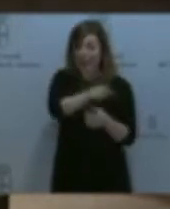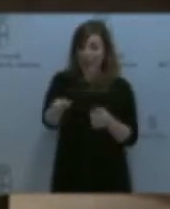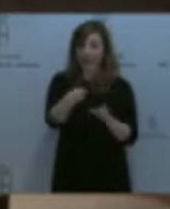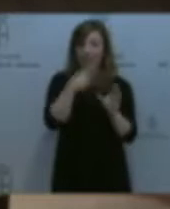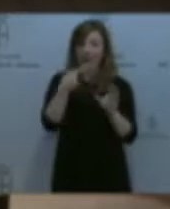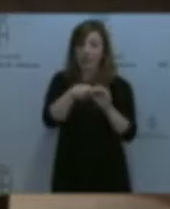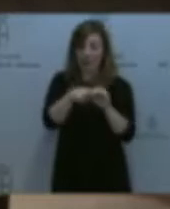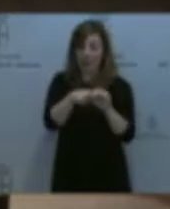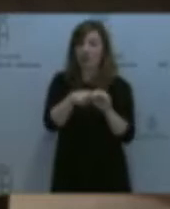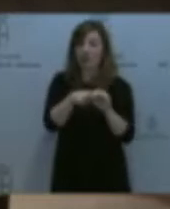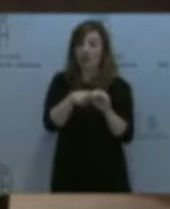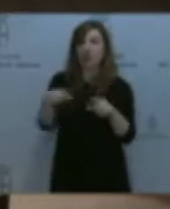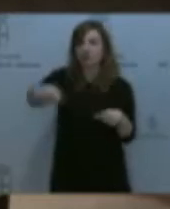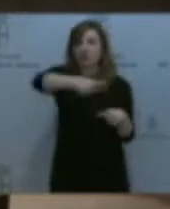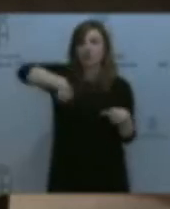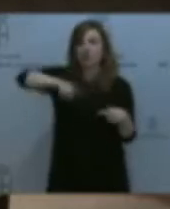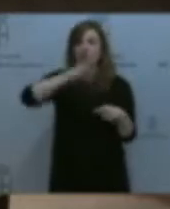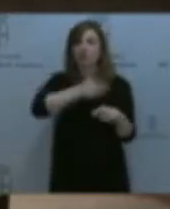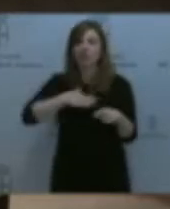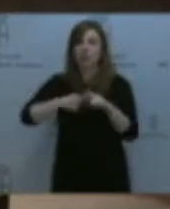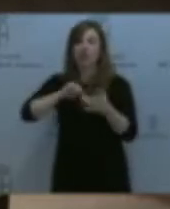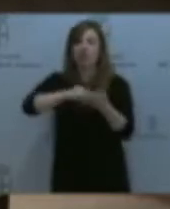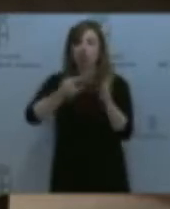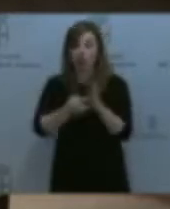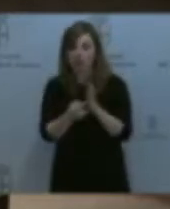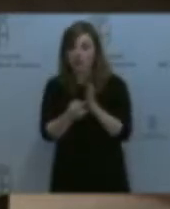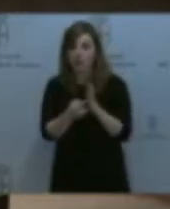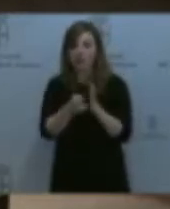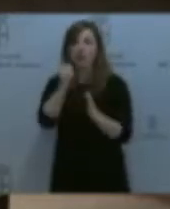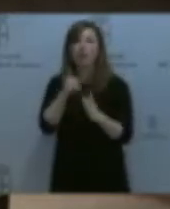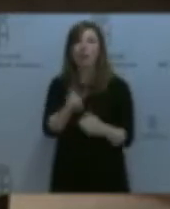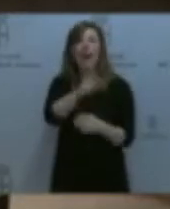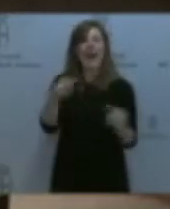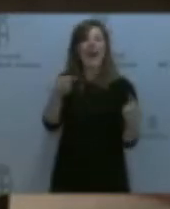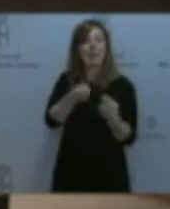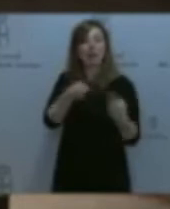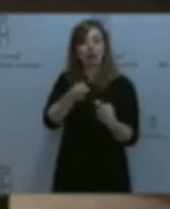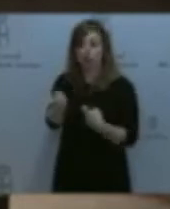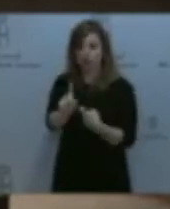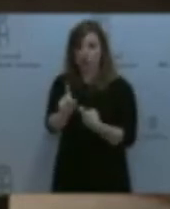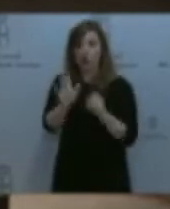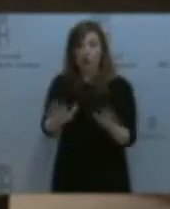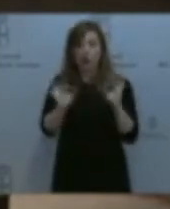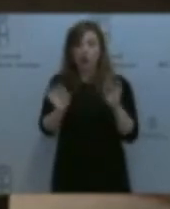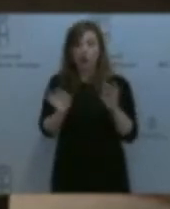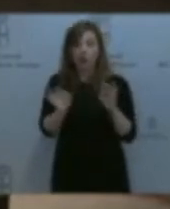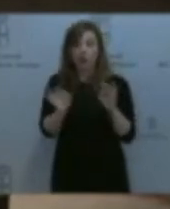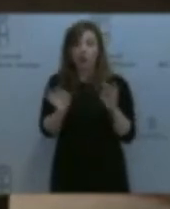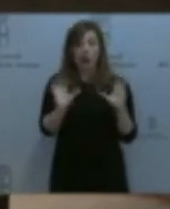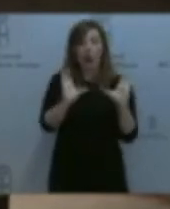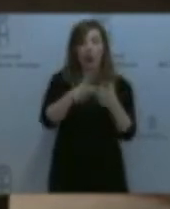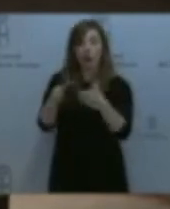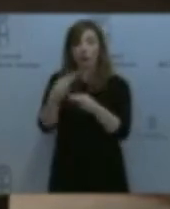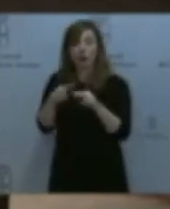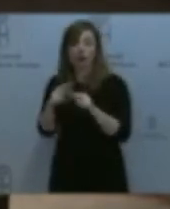a buscar las mejores soluciones y no simplemente a buscar el enemigo en la gente que tenía al lado. Pero cuando miró a los partidos tradicionales, se encontró